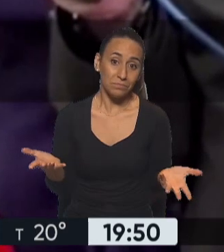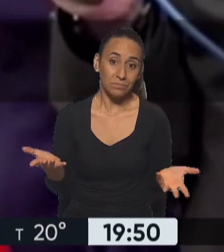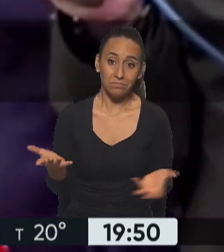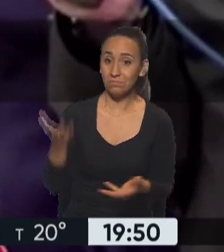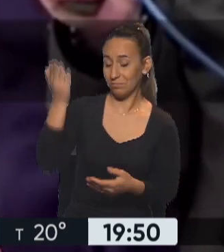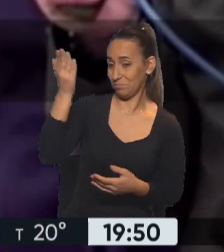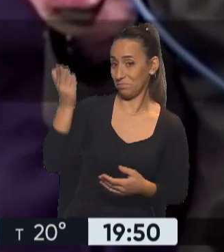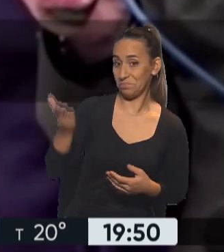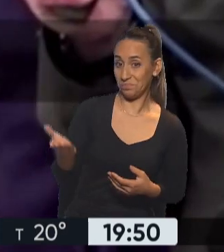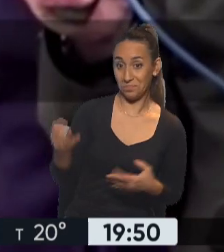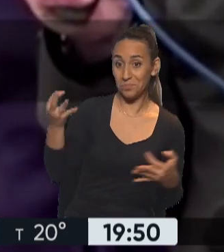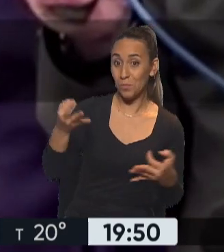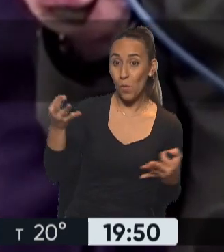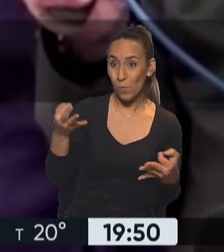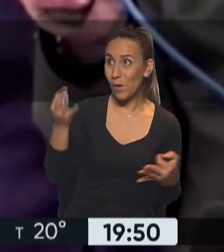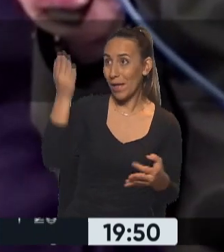I wish him all the best, you know. So